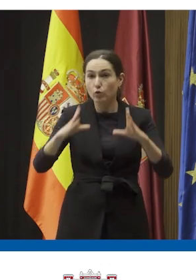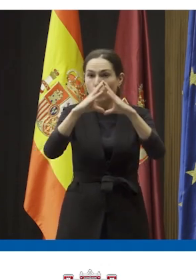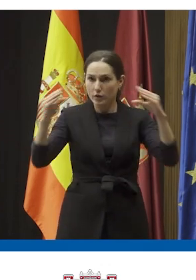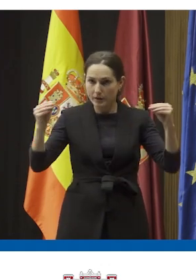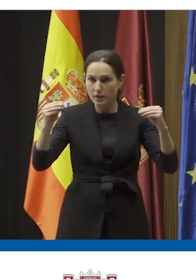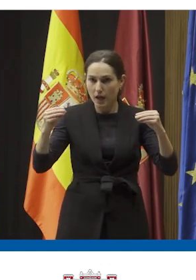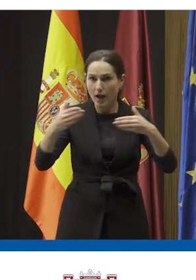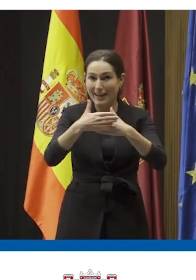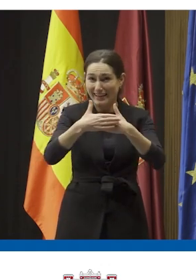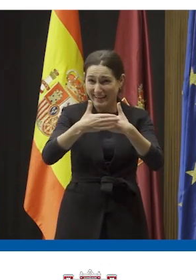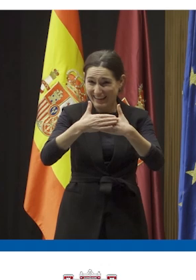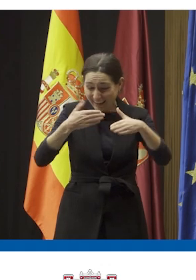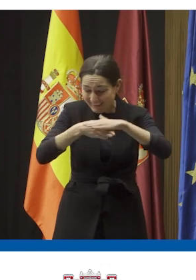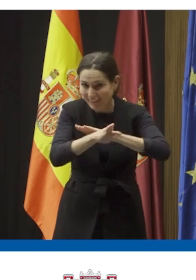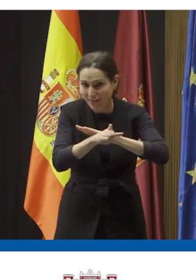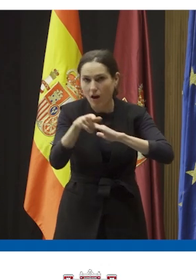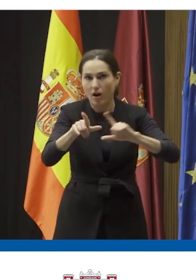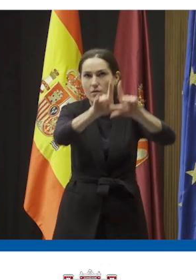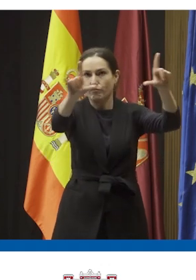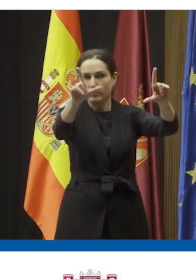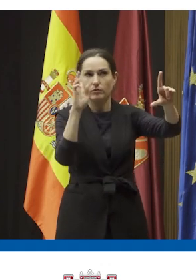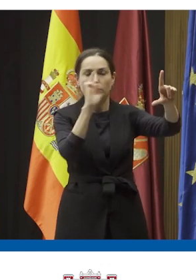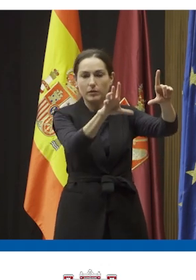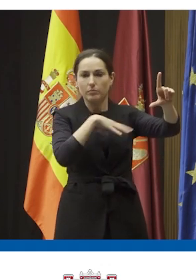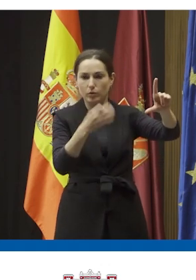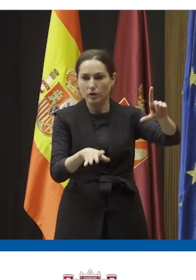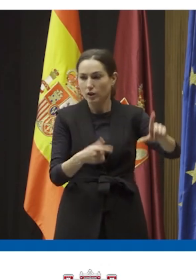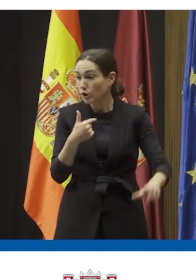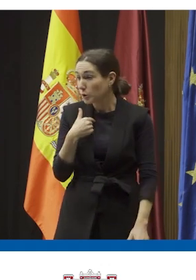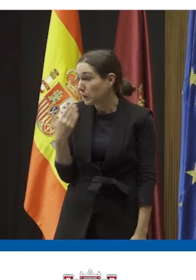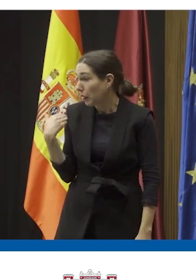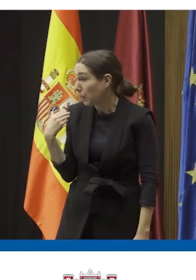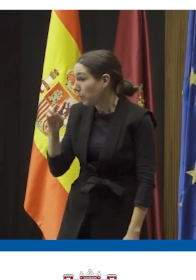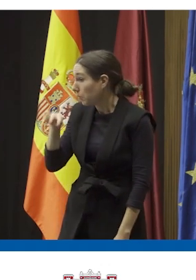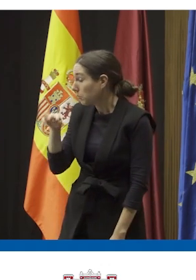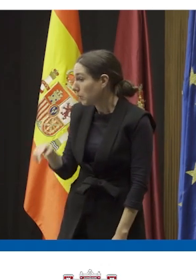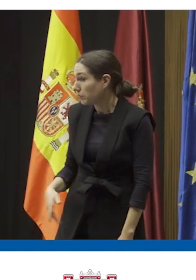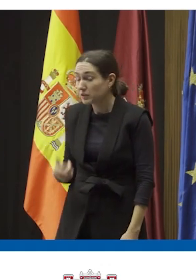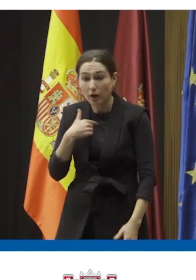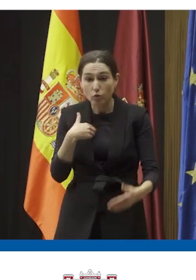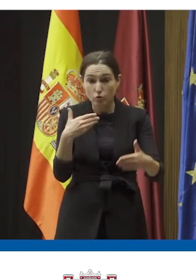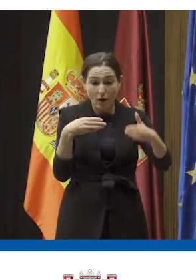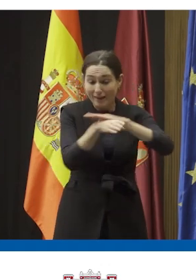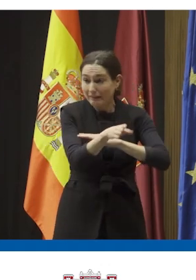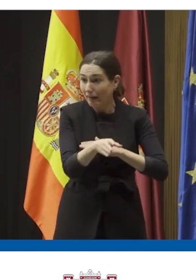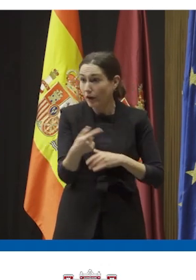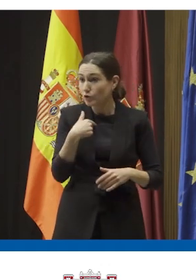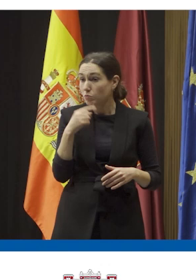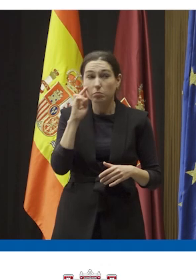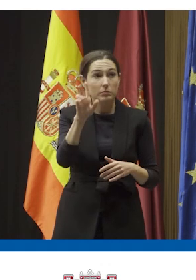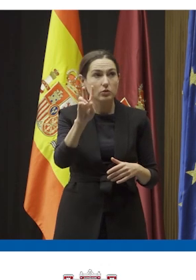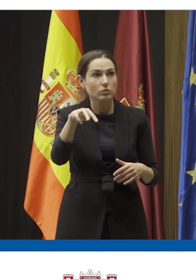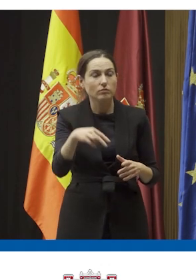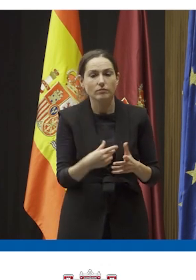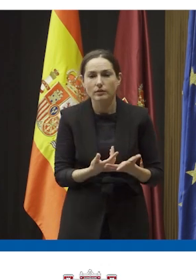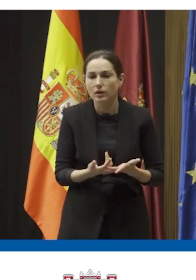digo que hasta hace algunos que otros años yo no lo había visto nunca? Y está en el hall. ¿Qué quiere decir esto?